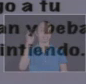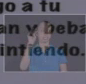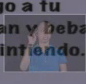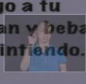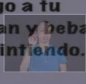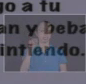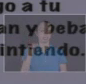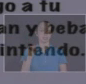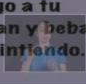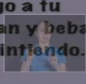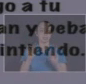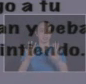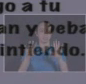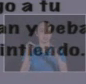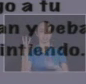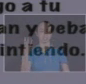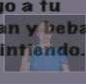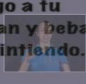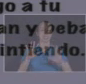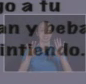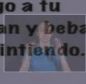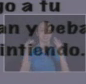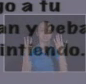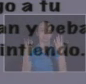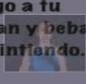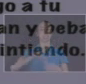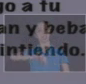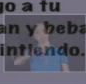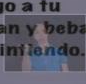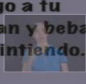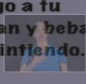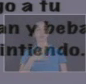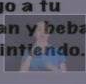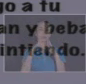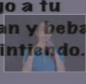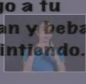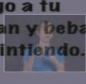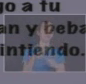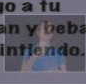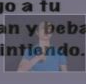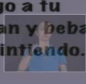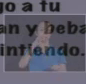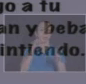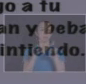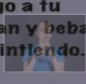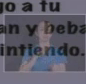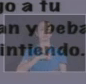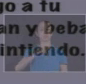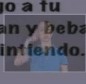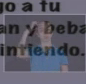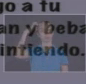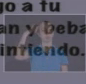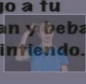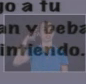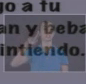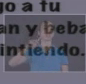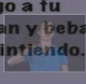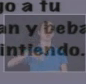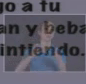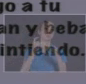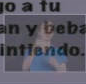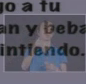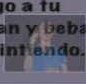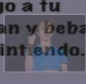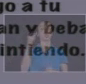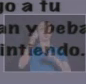respondió: yo también soy profeta como tú. Y un ángel me habló por palabra del Señor,